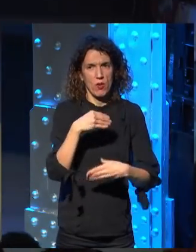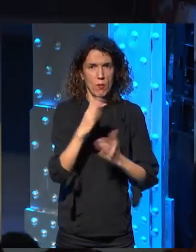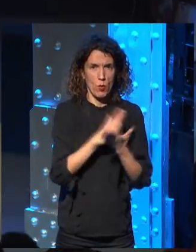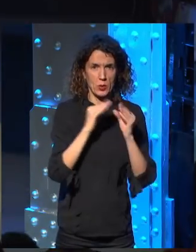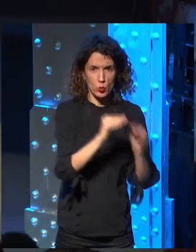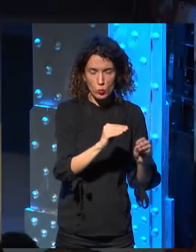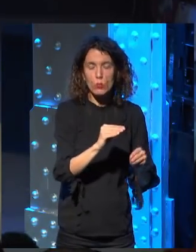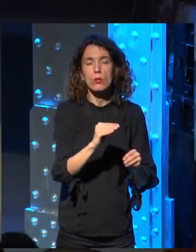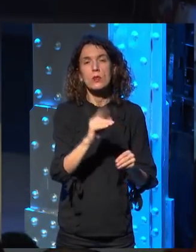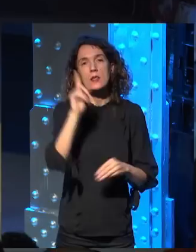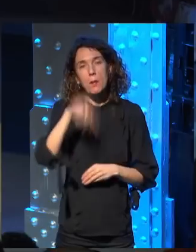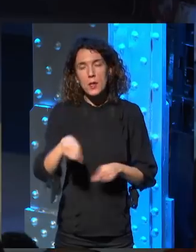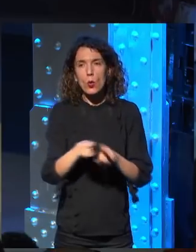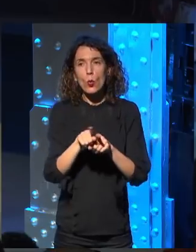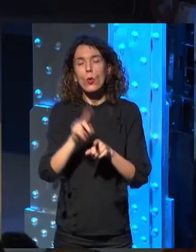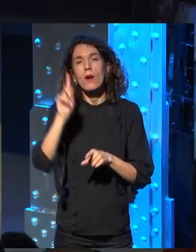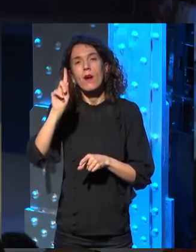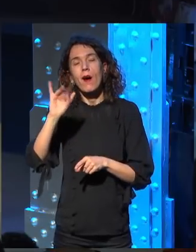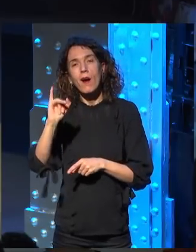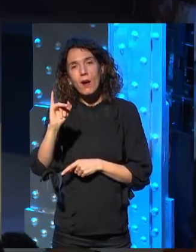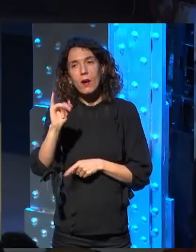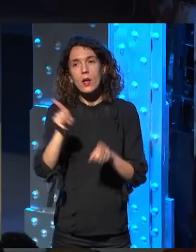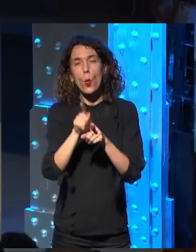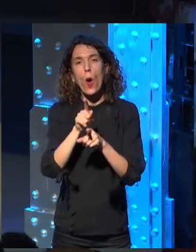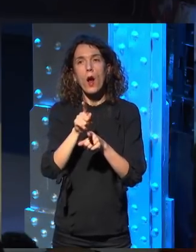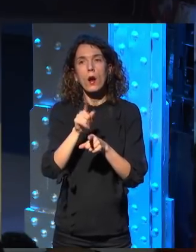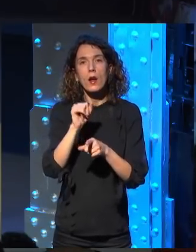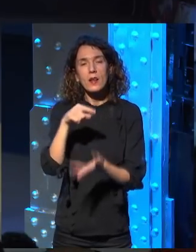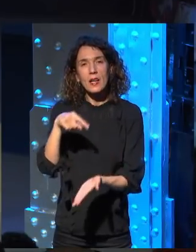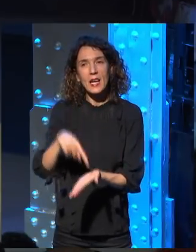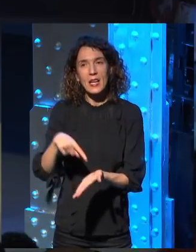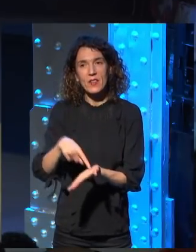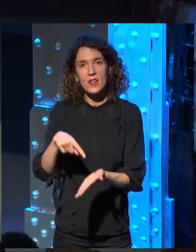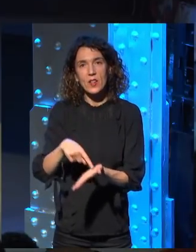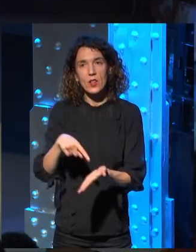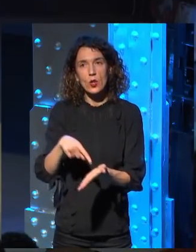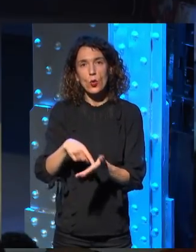a ello yo creo que se contrapone fundamentalmente una reivindicación